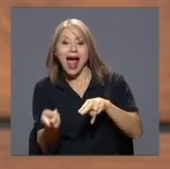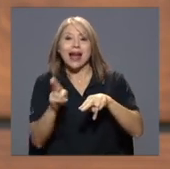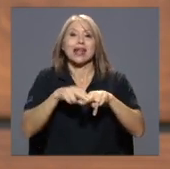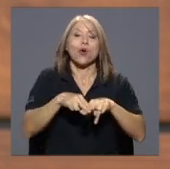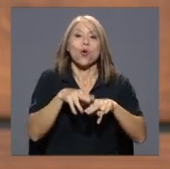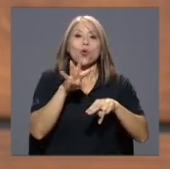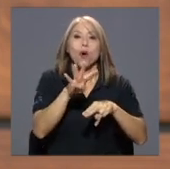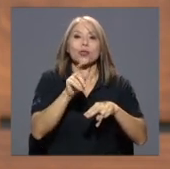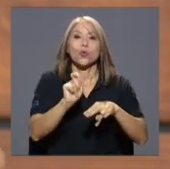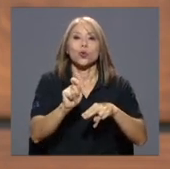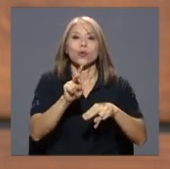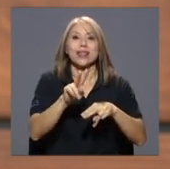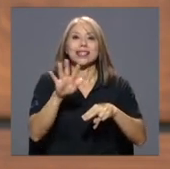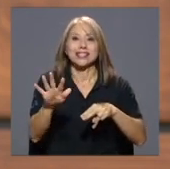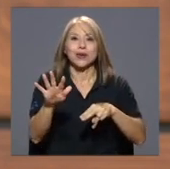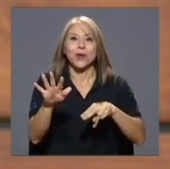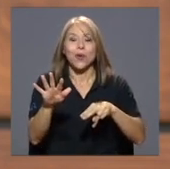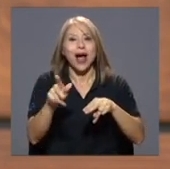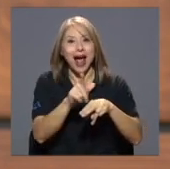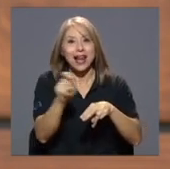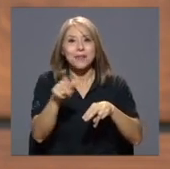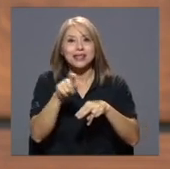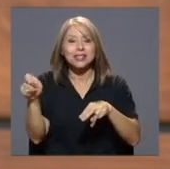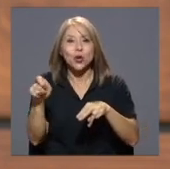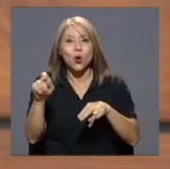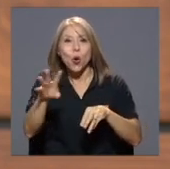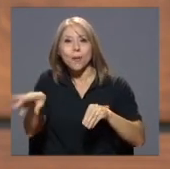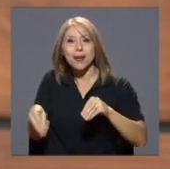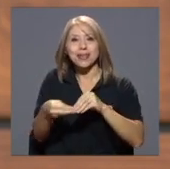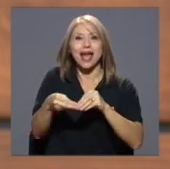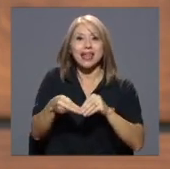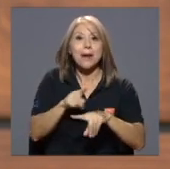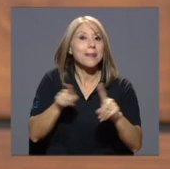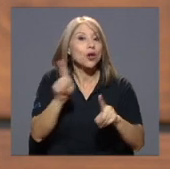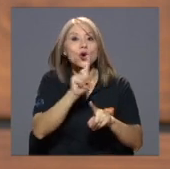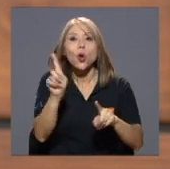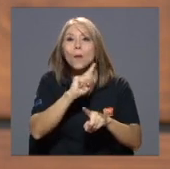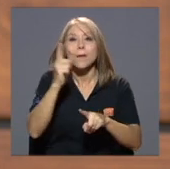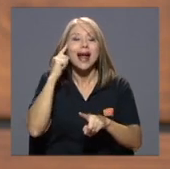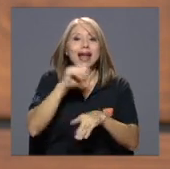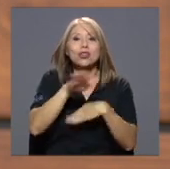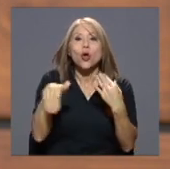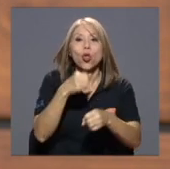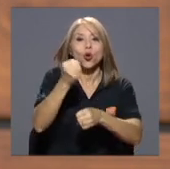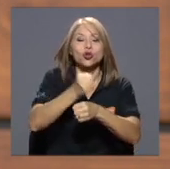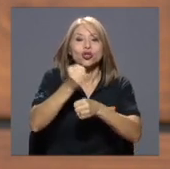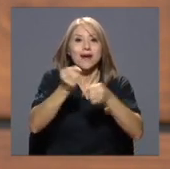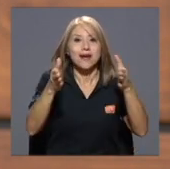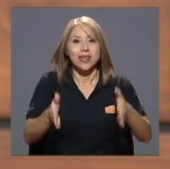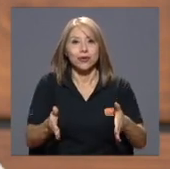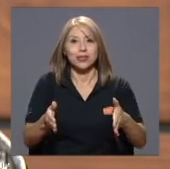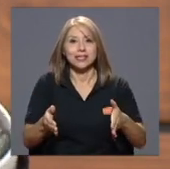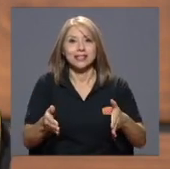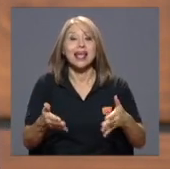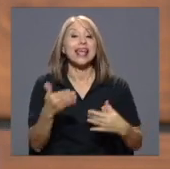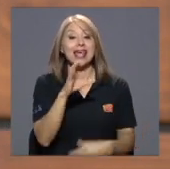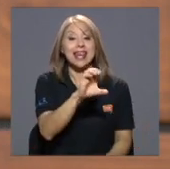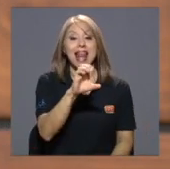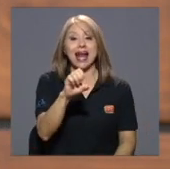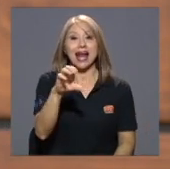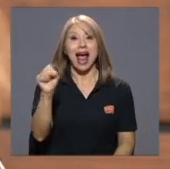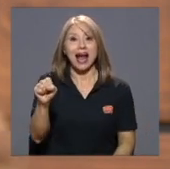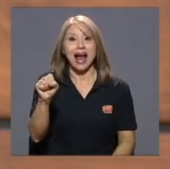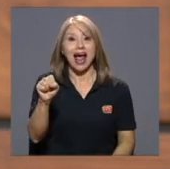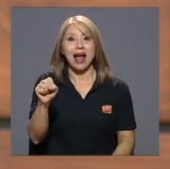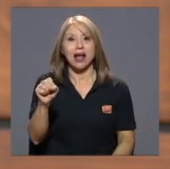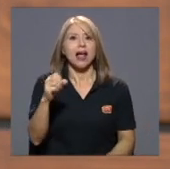pensión complementaria y no para todos los grupos laborales. Y la caja hasta el año 2009 empezó a